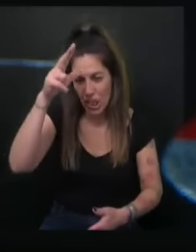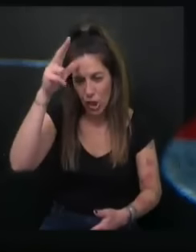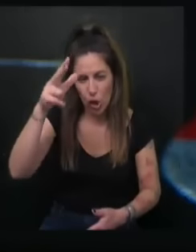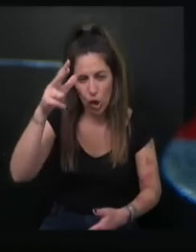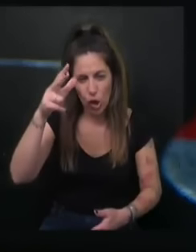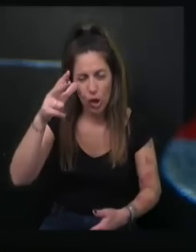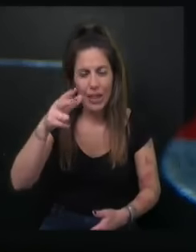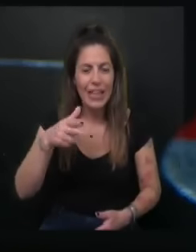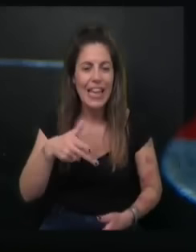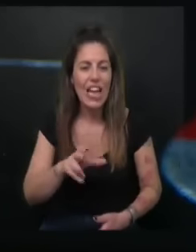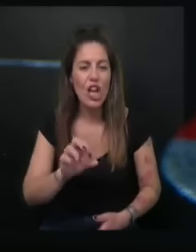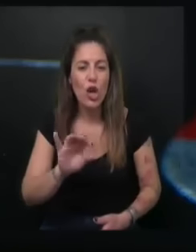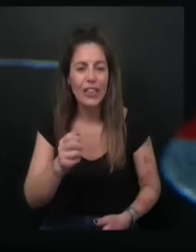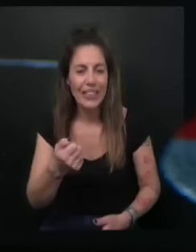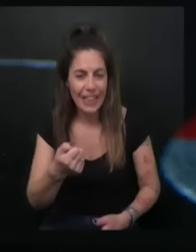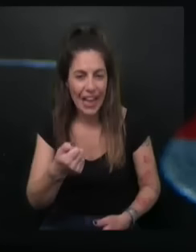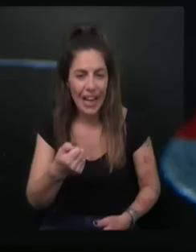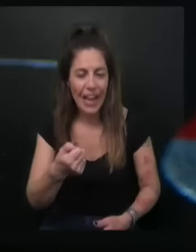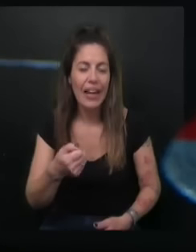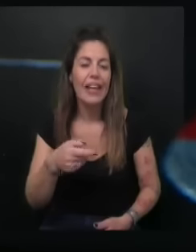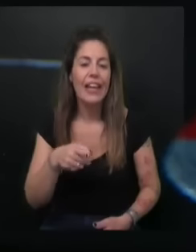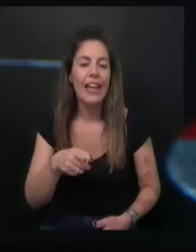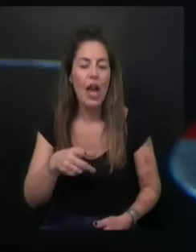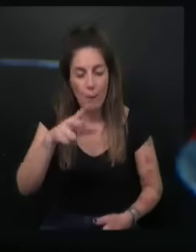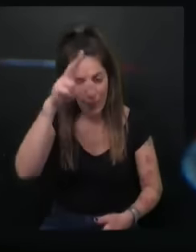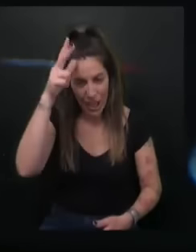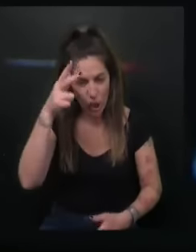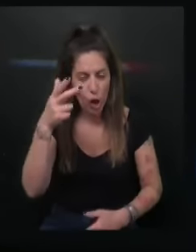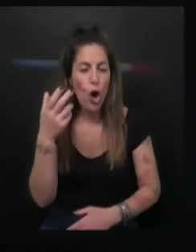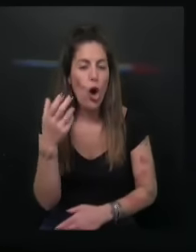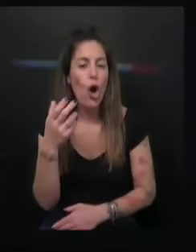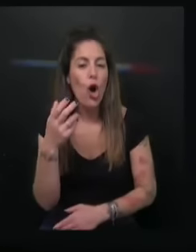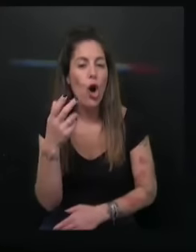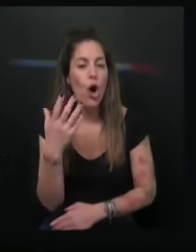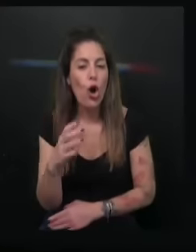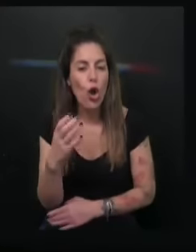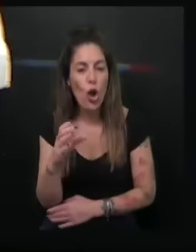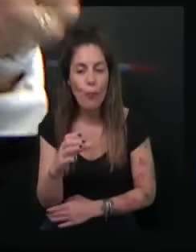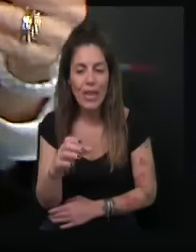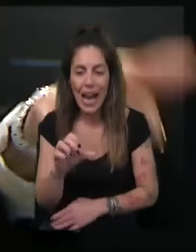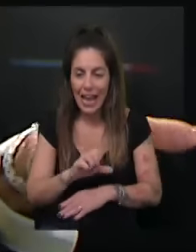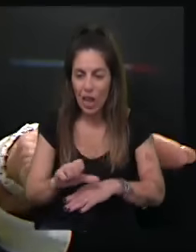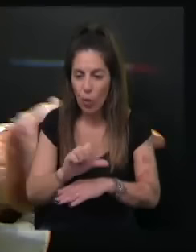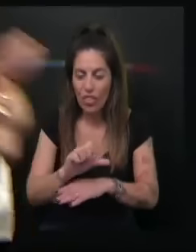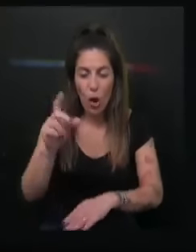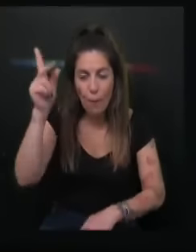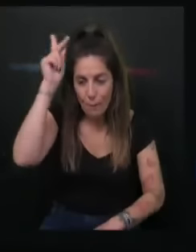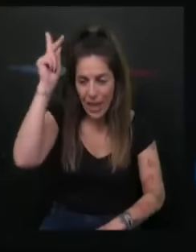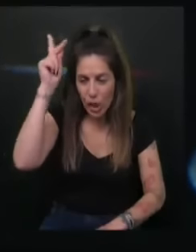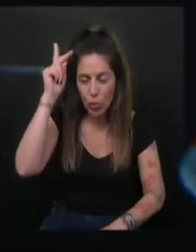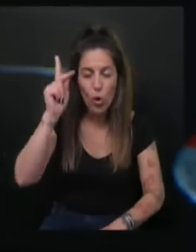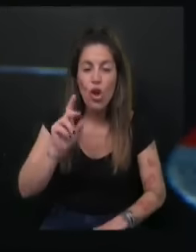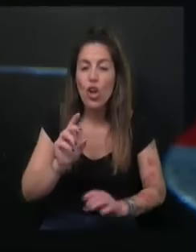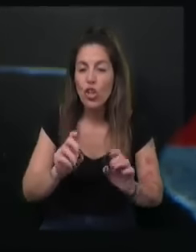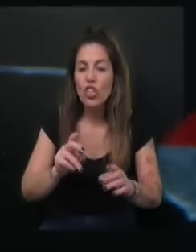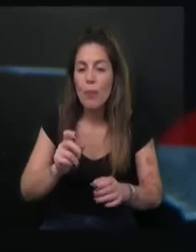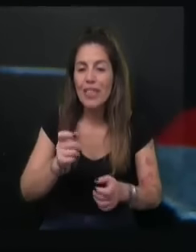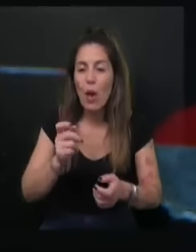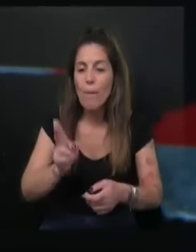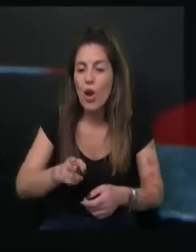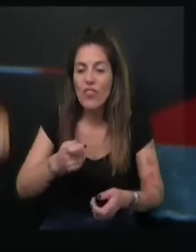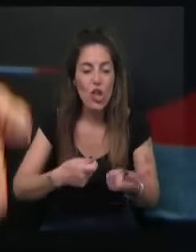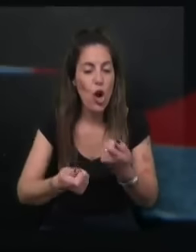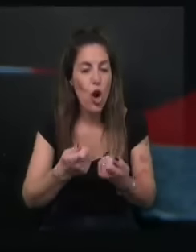heroína México Perú Colombia Ecuador tienen no solo prohibido el comercio de las